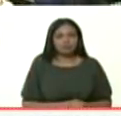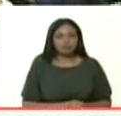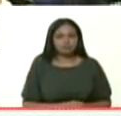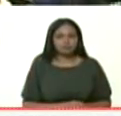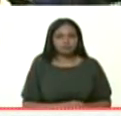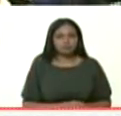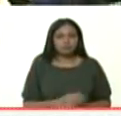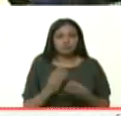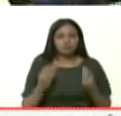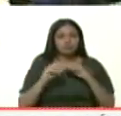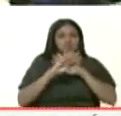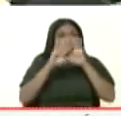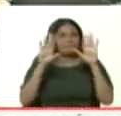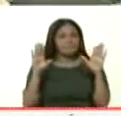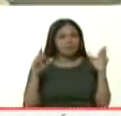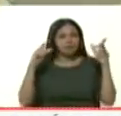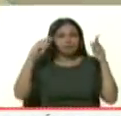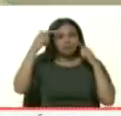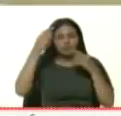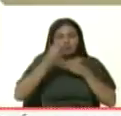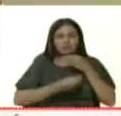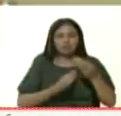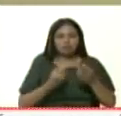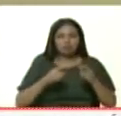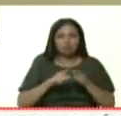Muy temprano el comandante Hugo Chávez creó